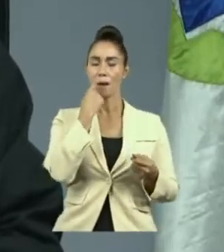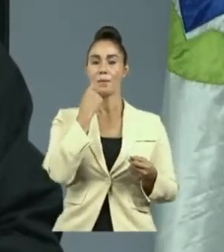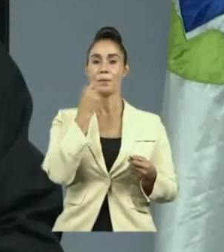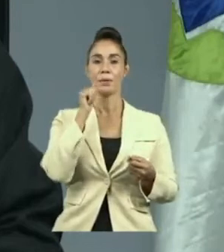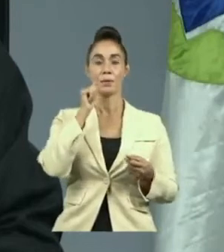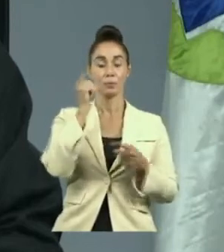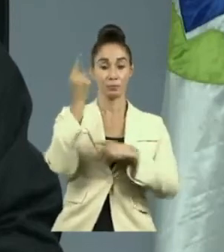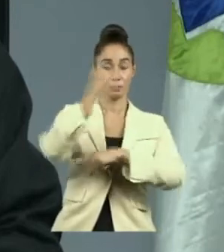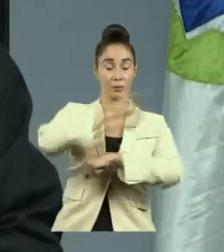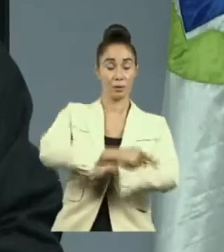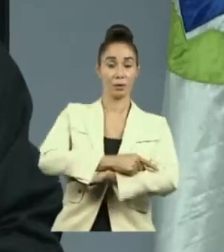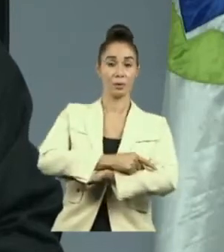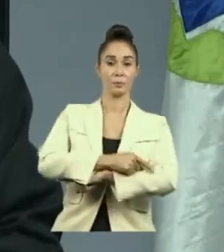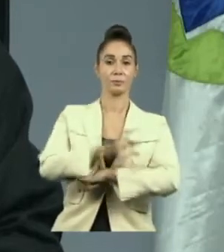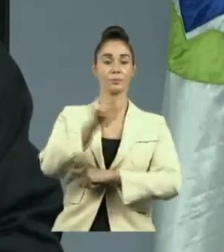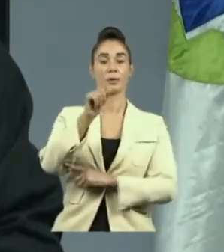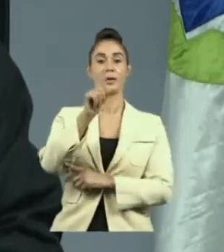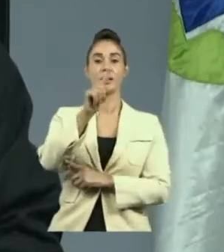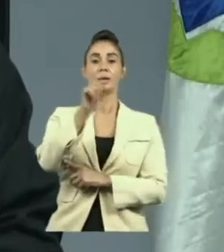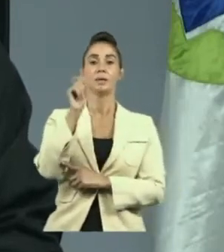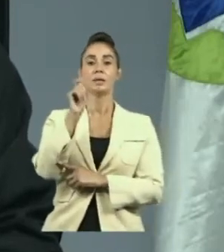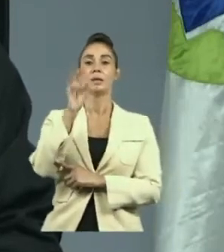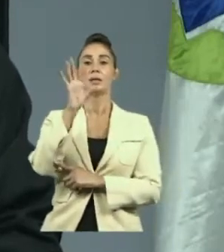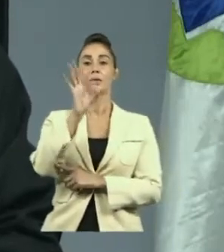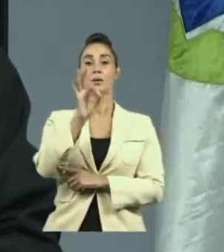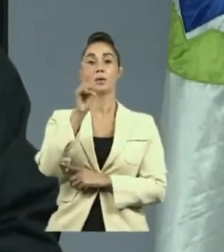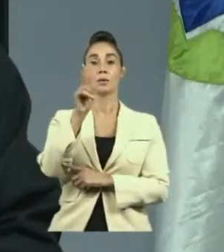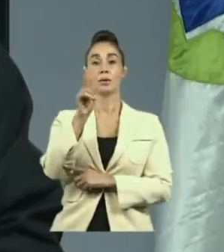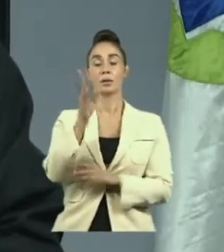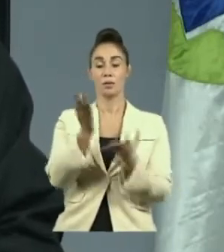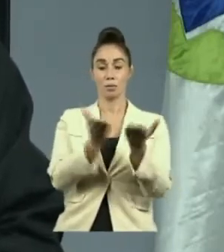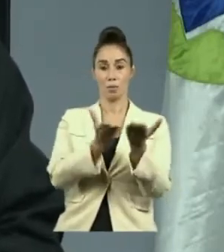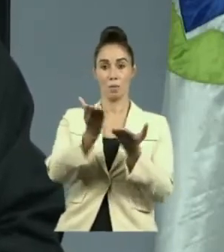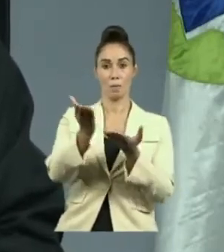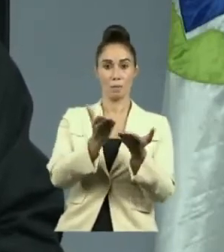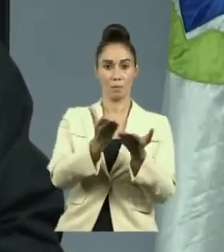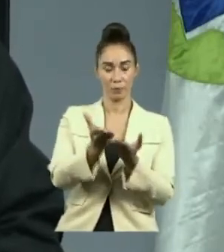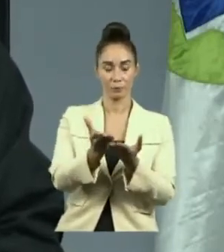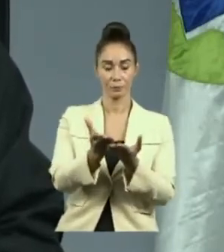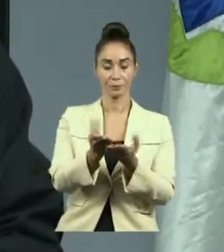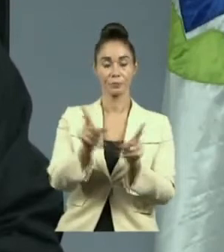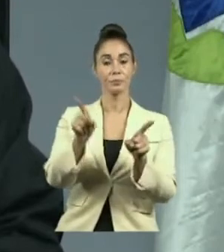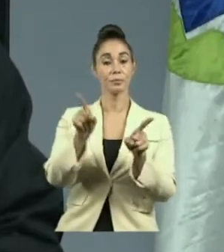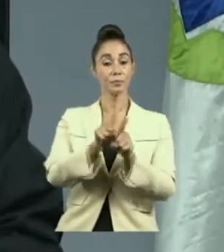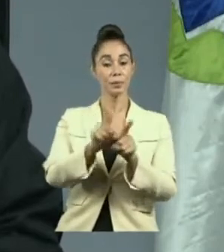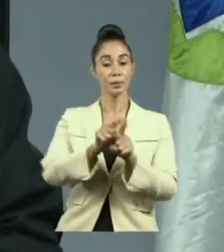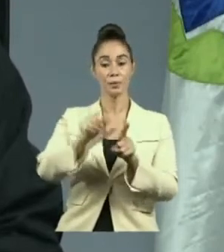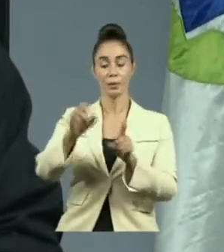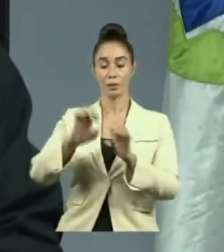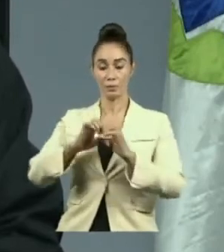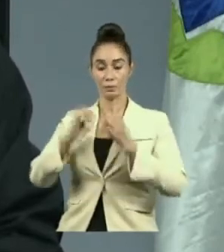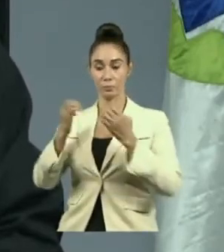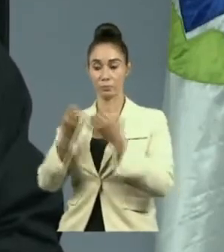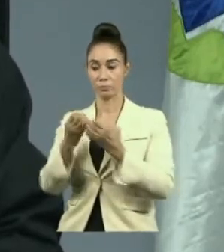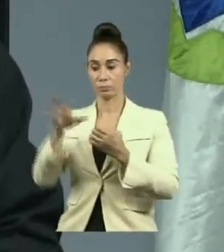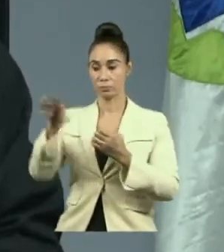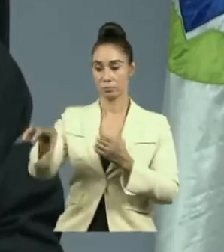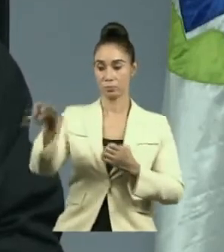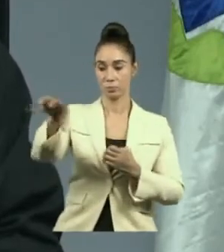de 192 muestras tiene también dos equipos alternos